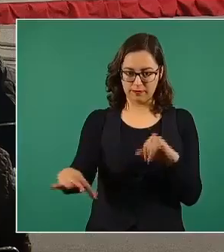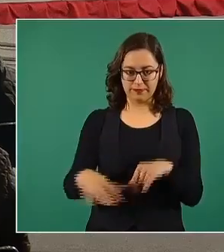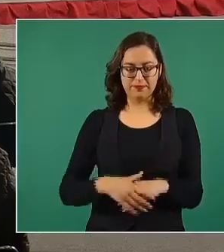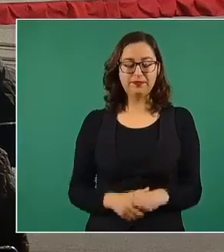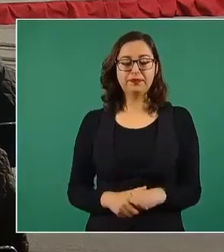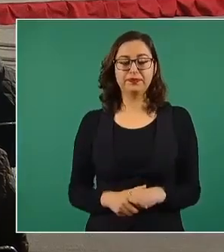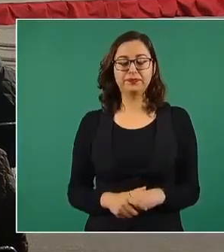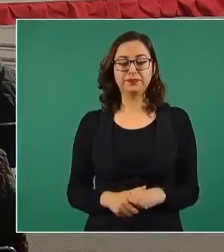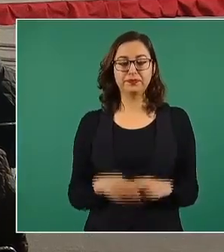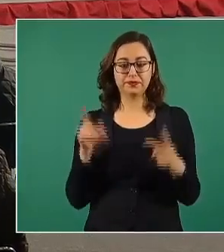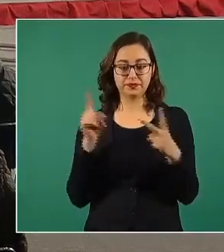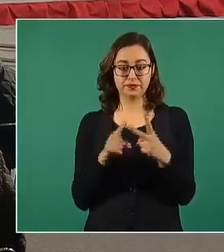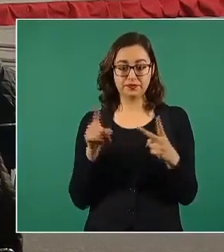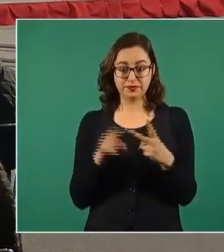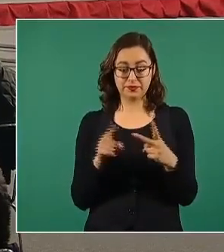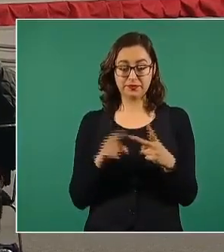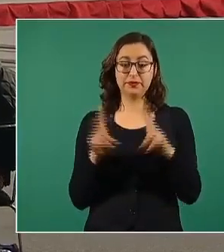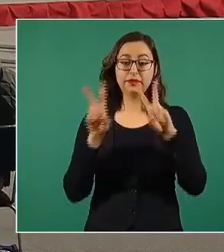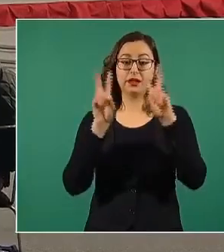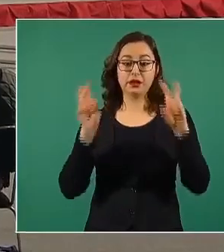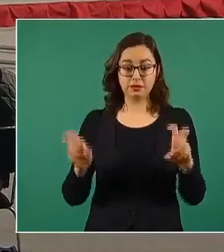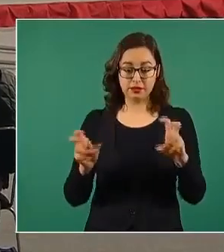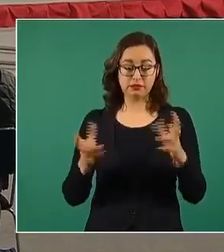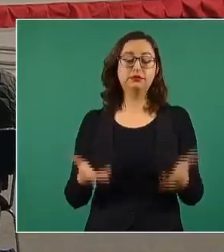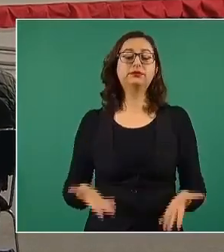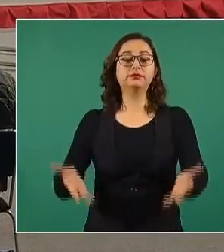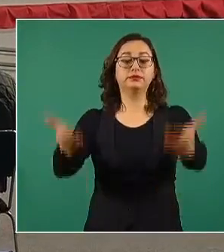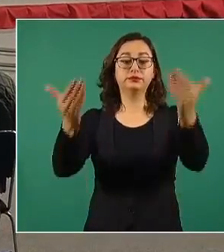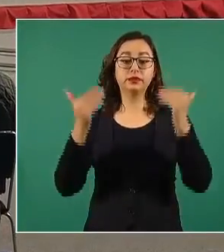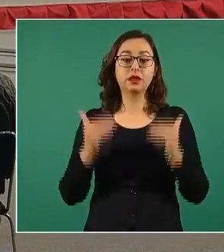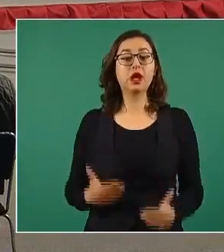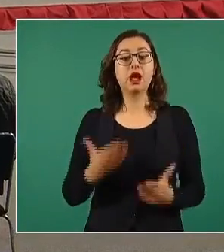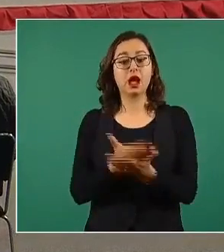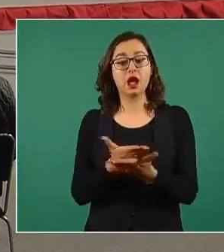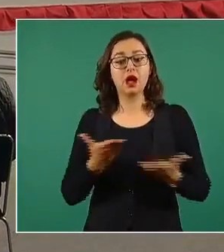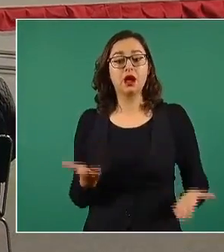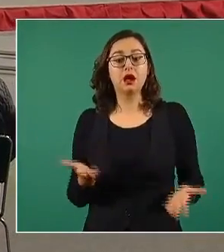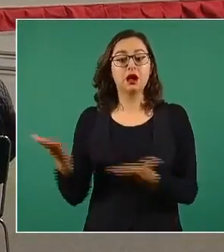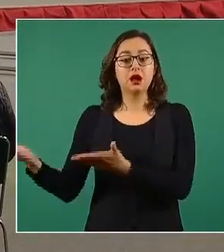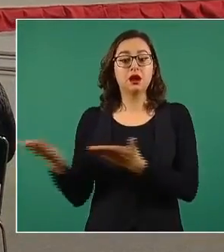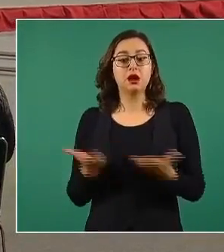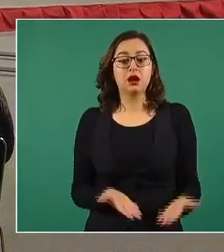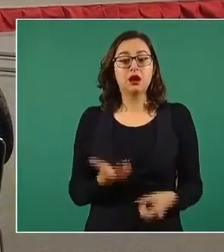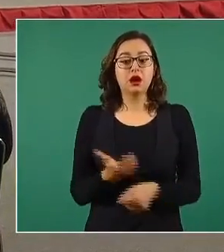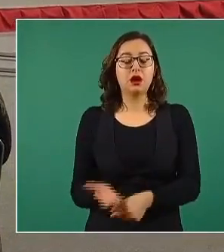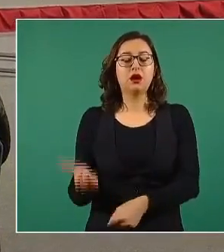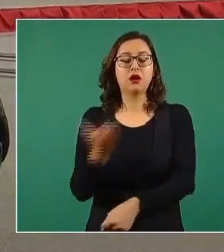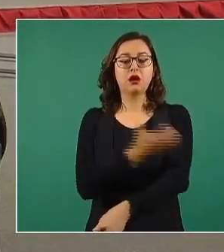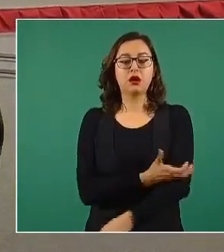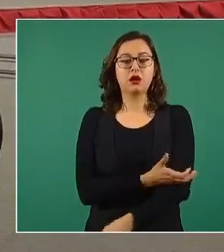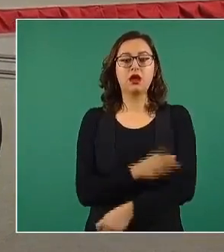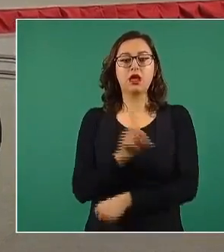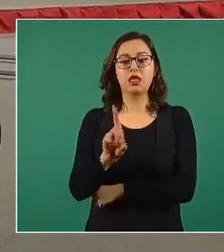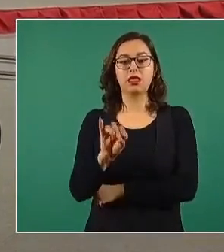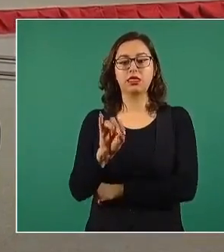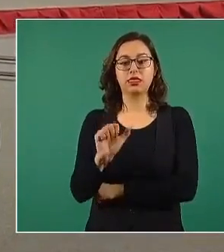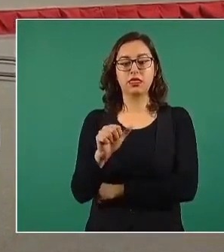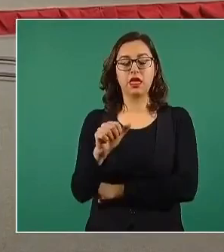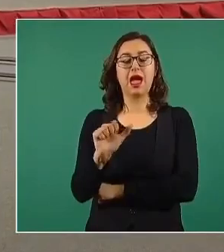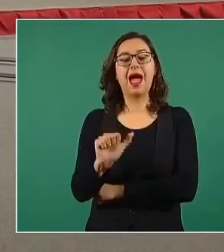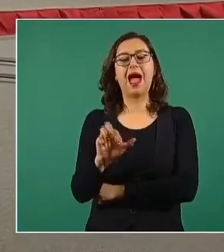Bueno, esa es la introducción y ahora, si les parece, le damos la palabra a Ariana